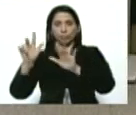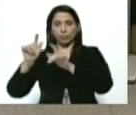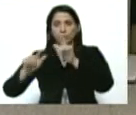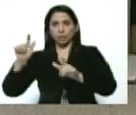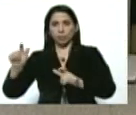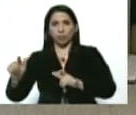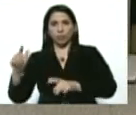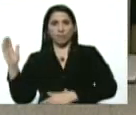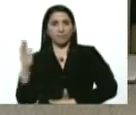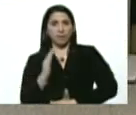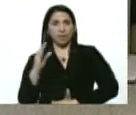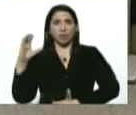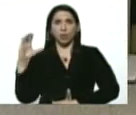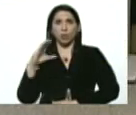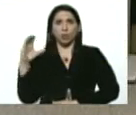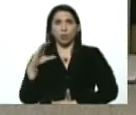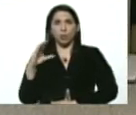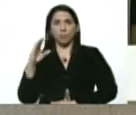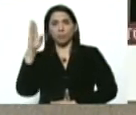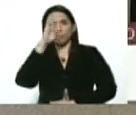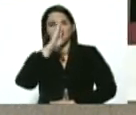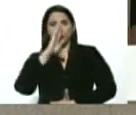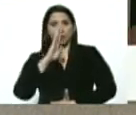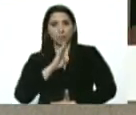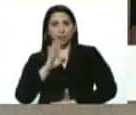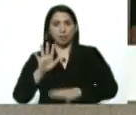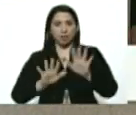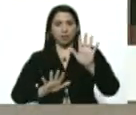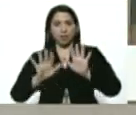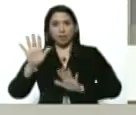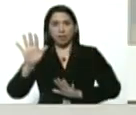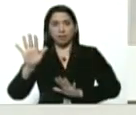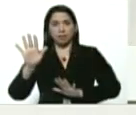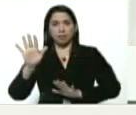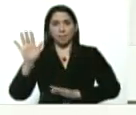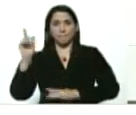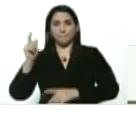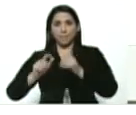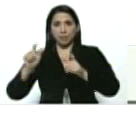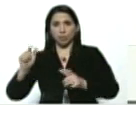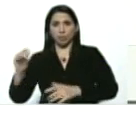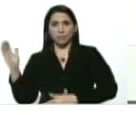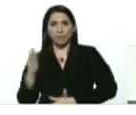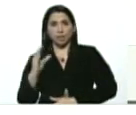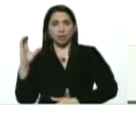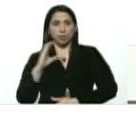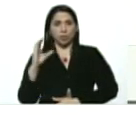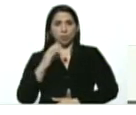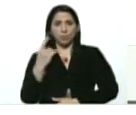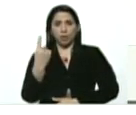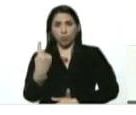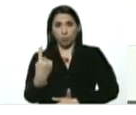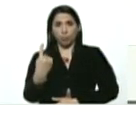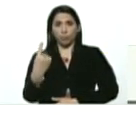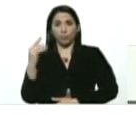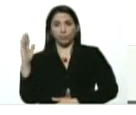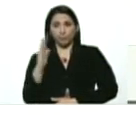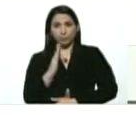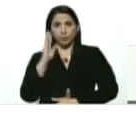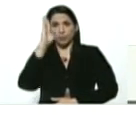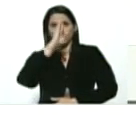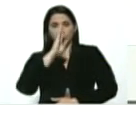vienen de colombia de brasil 15 son con nacionales procedentes de colombia 1 son un asunto nacional